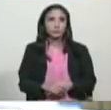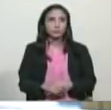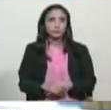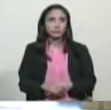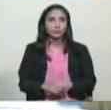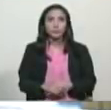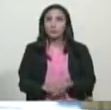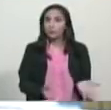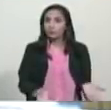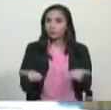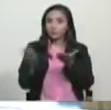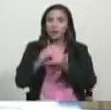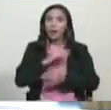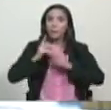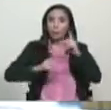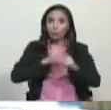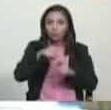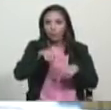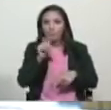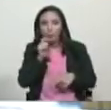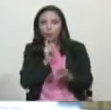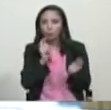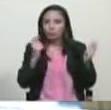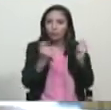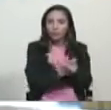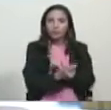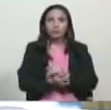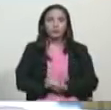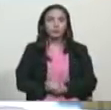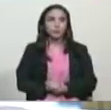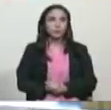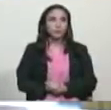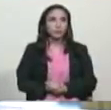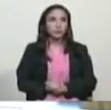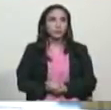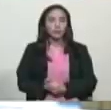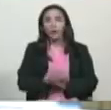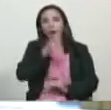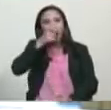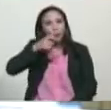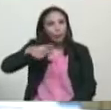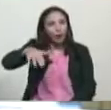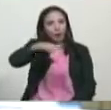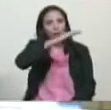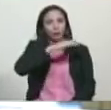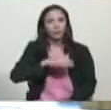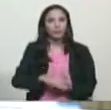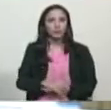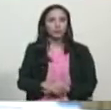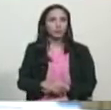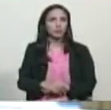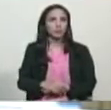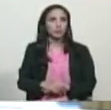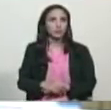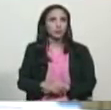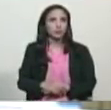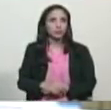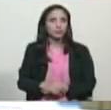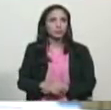nos vamos de la producción de pollo directamente al Guárico, a Calabozo,